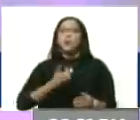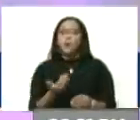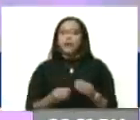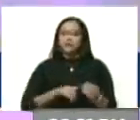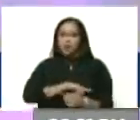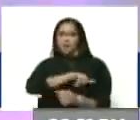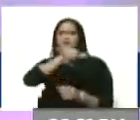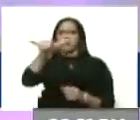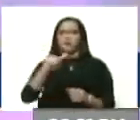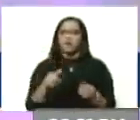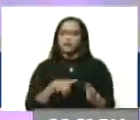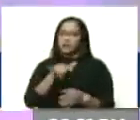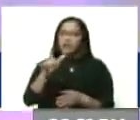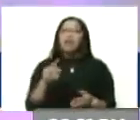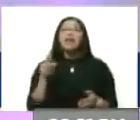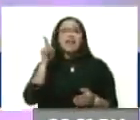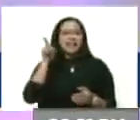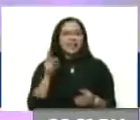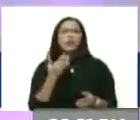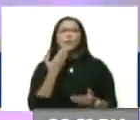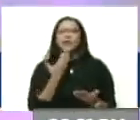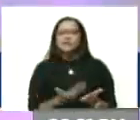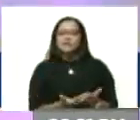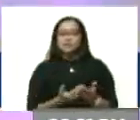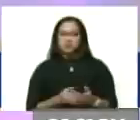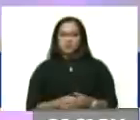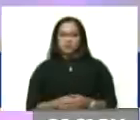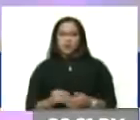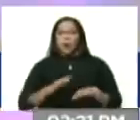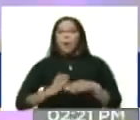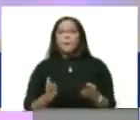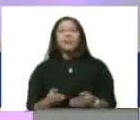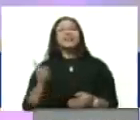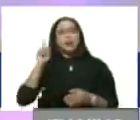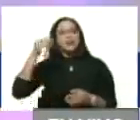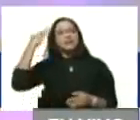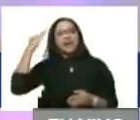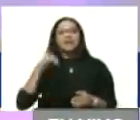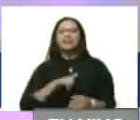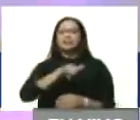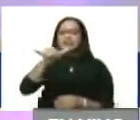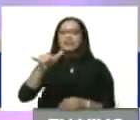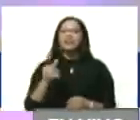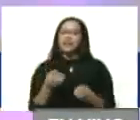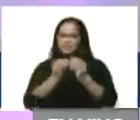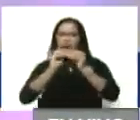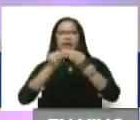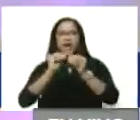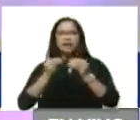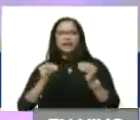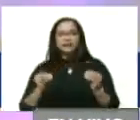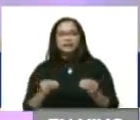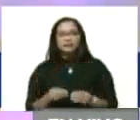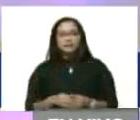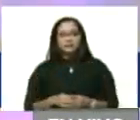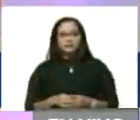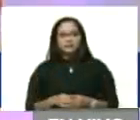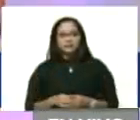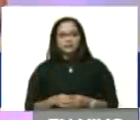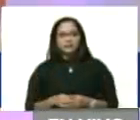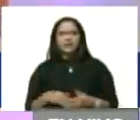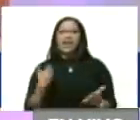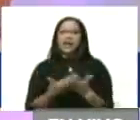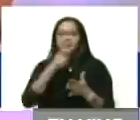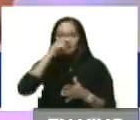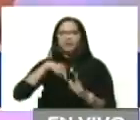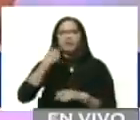transatlántico con esta aeronave, la que ellos permisan. Porque además saben que esa aeronave está en mantenimiento hasta el año